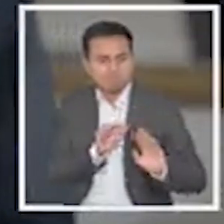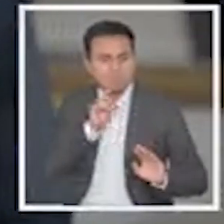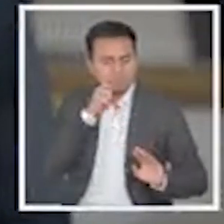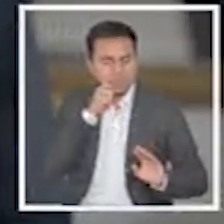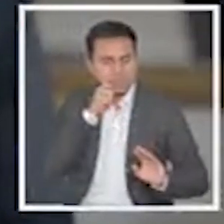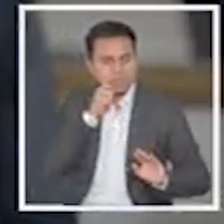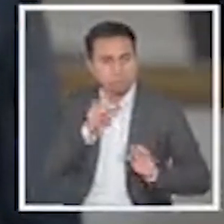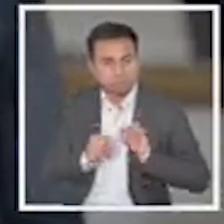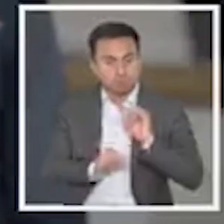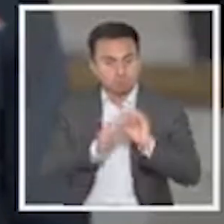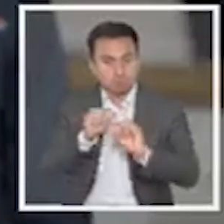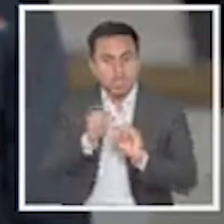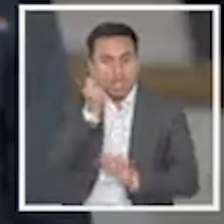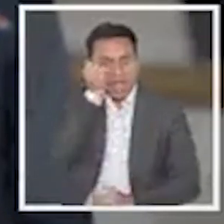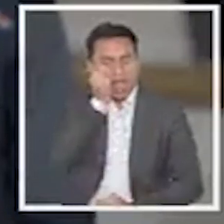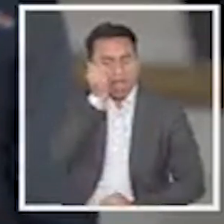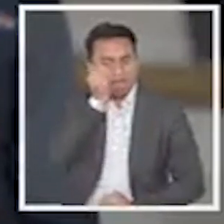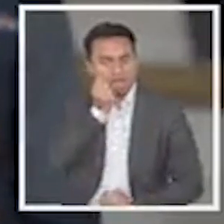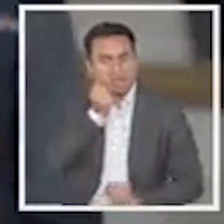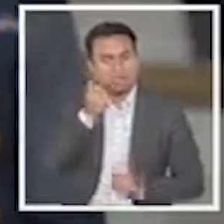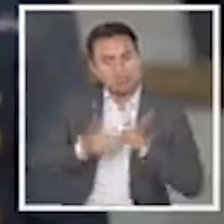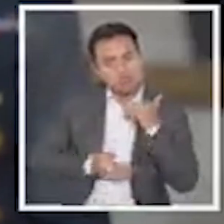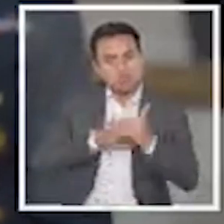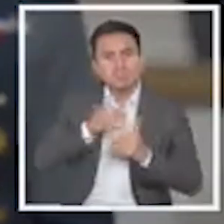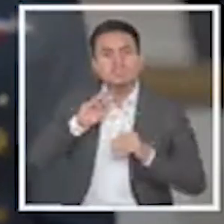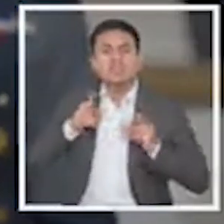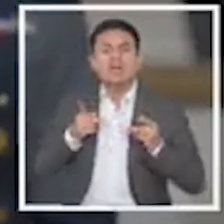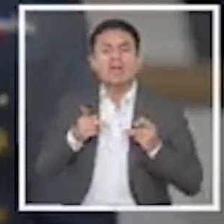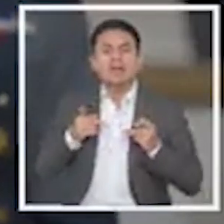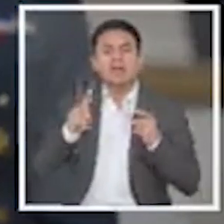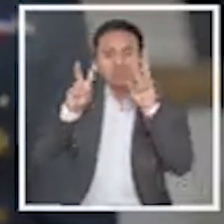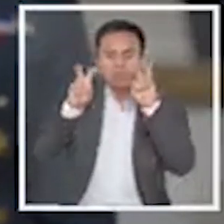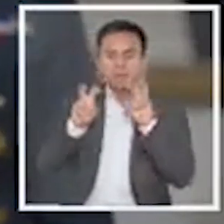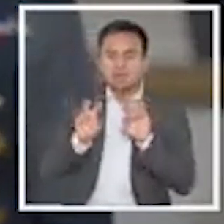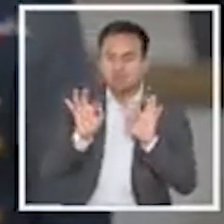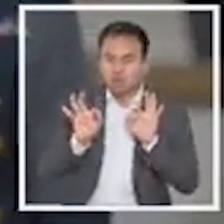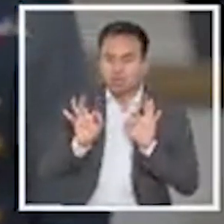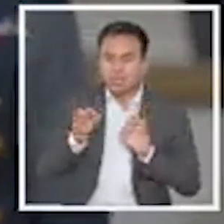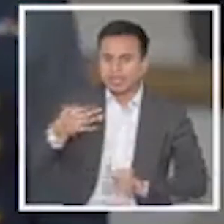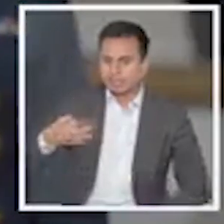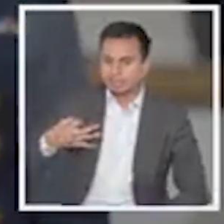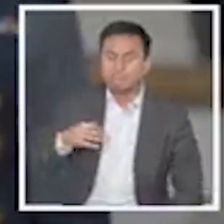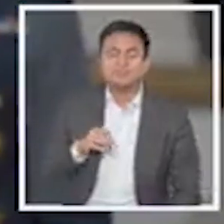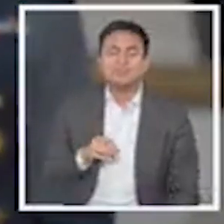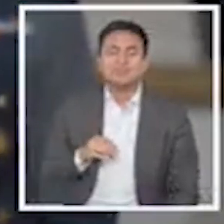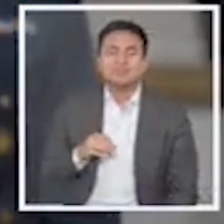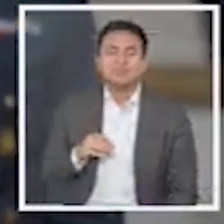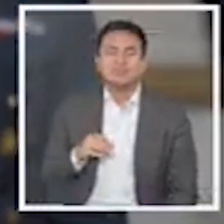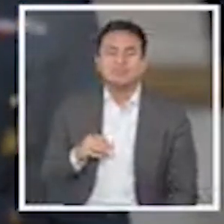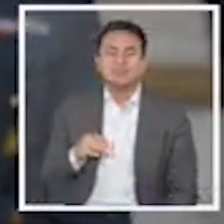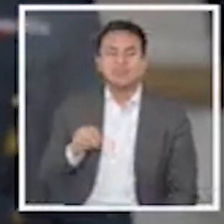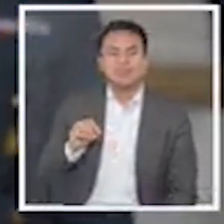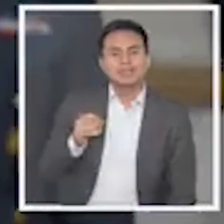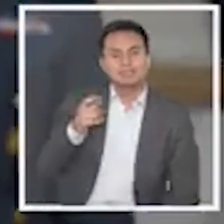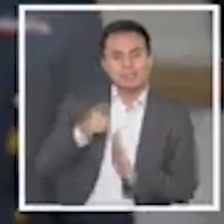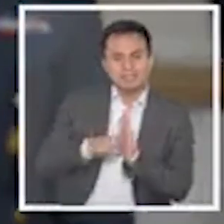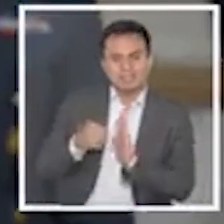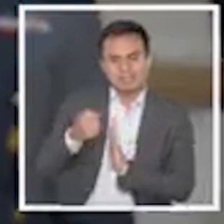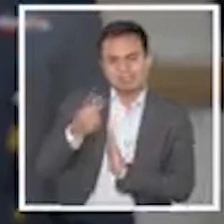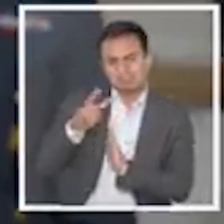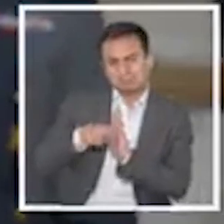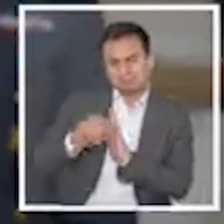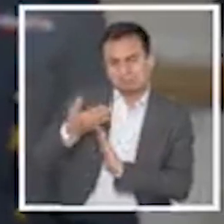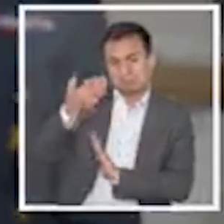van generando afectos que se traducen en cuestiones muy concretas. Cuando hace un par de